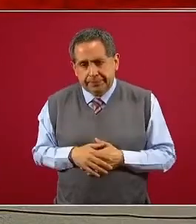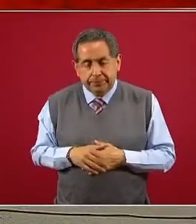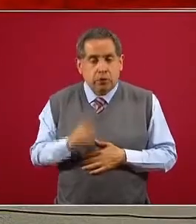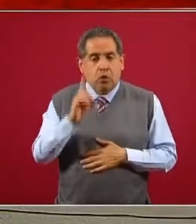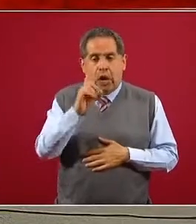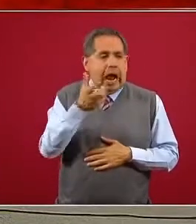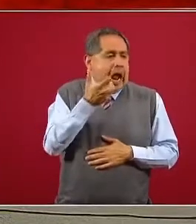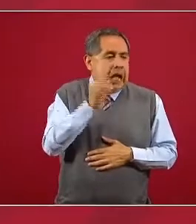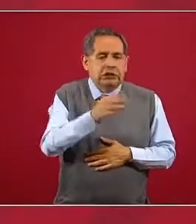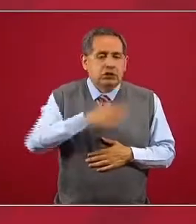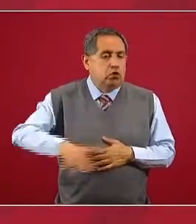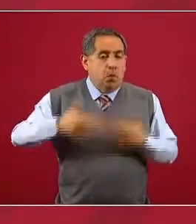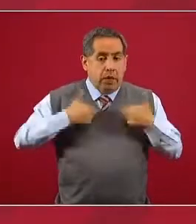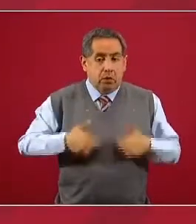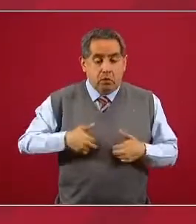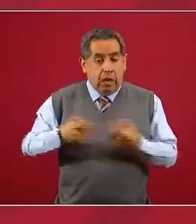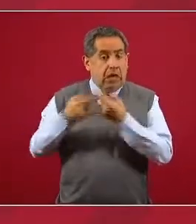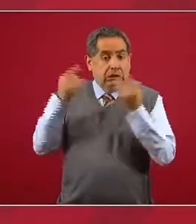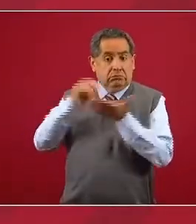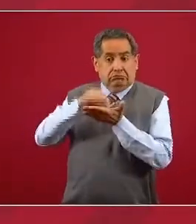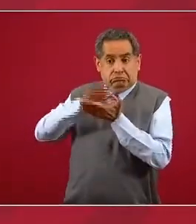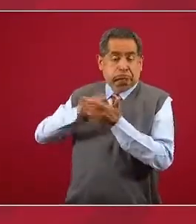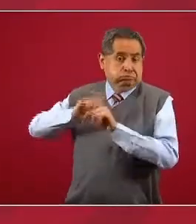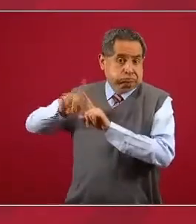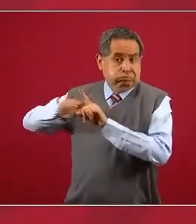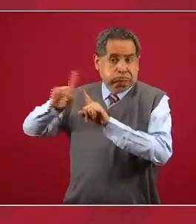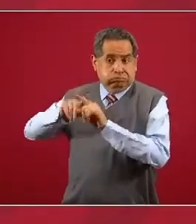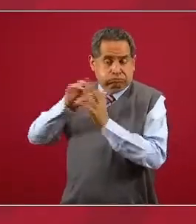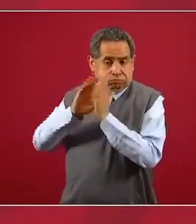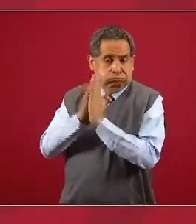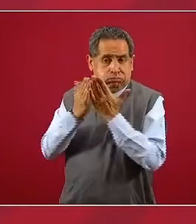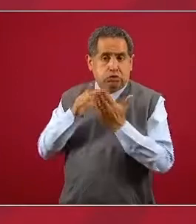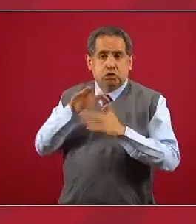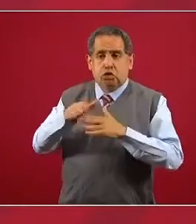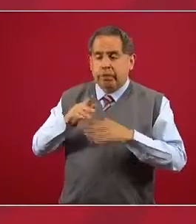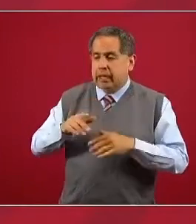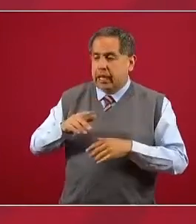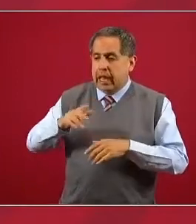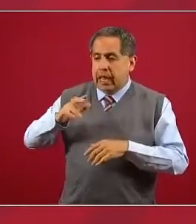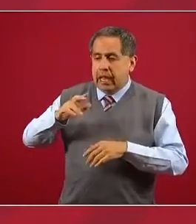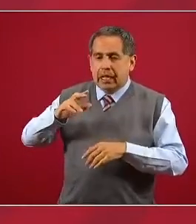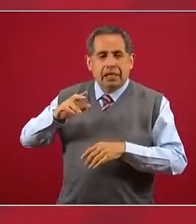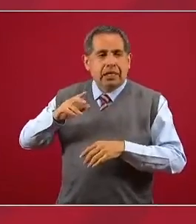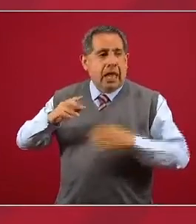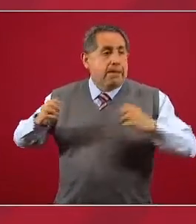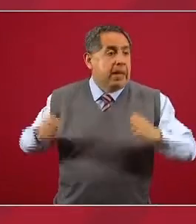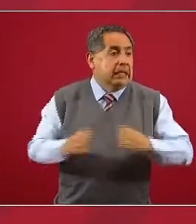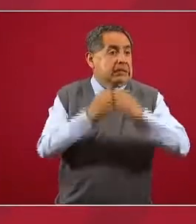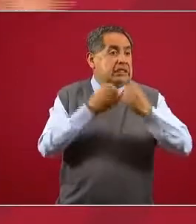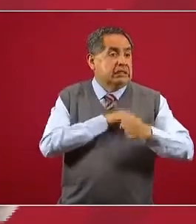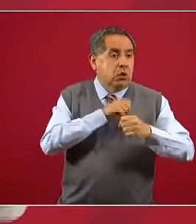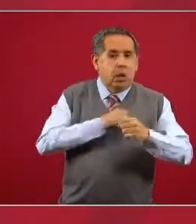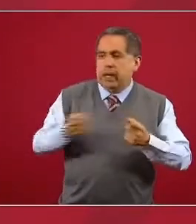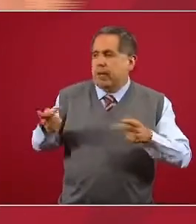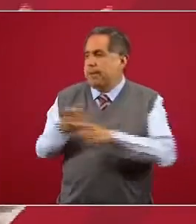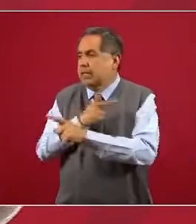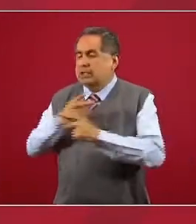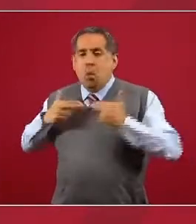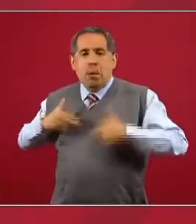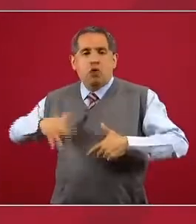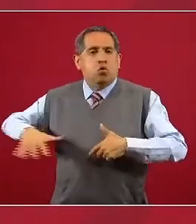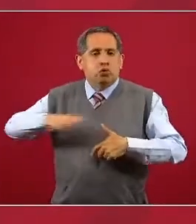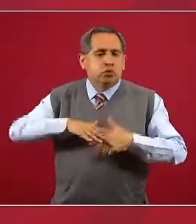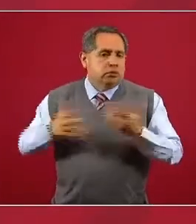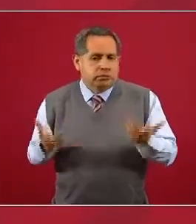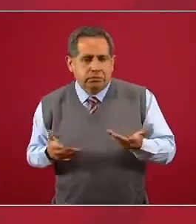actitudes humanas, esto está descrito en distintos textos que tienen que ver con la preparación y respuesta ante emergencias de salud, obviamente puede ocurrir en otro tipo